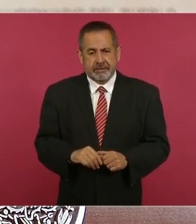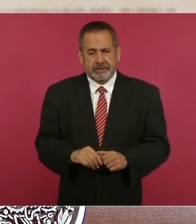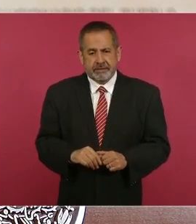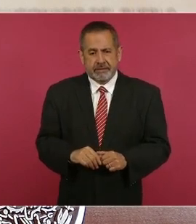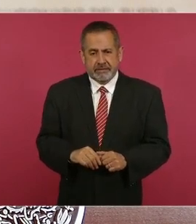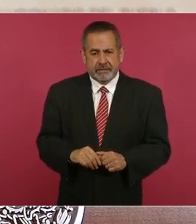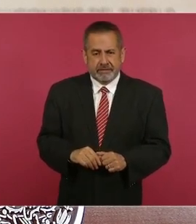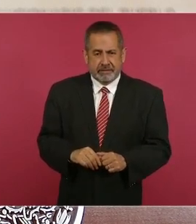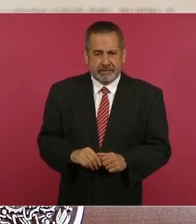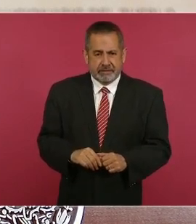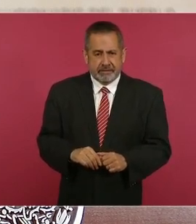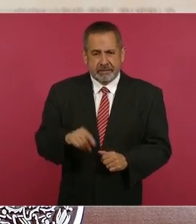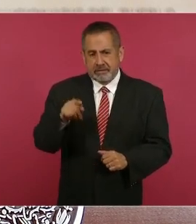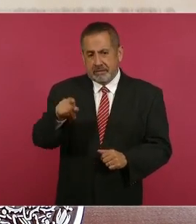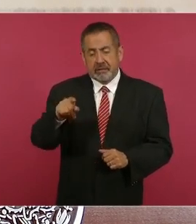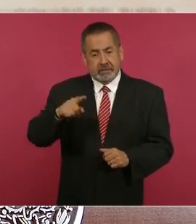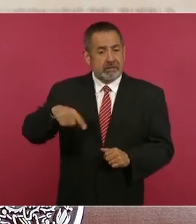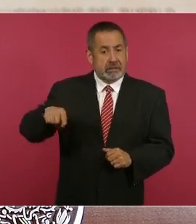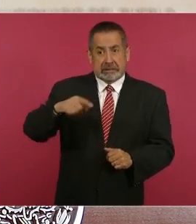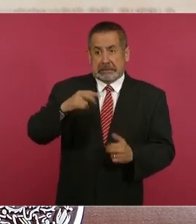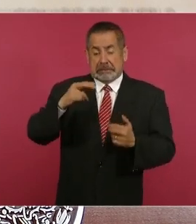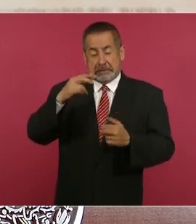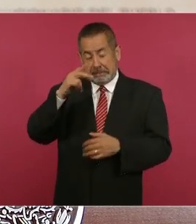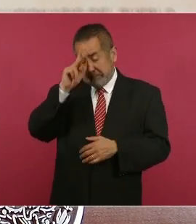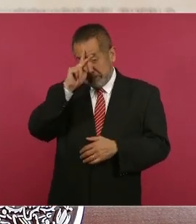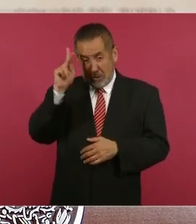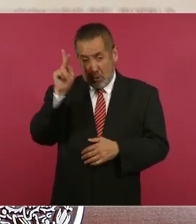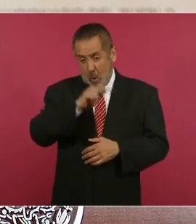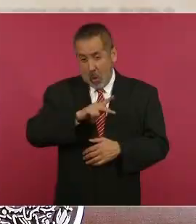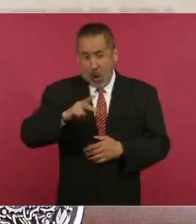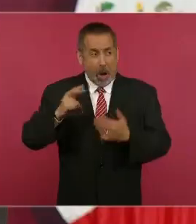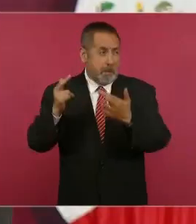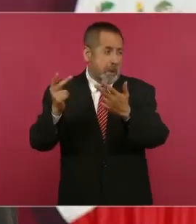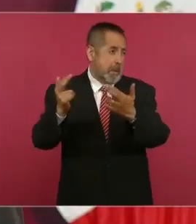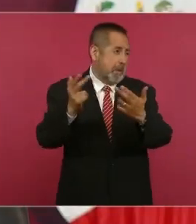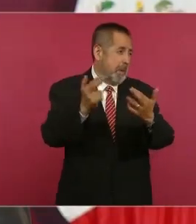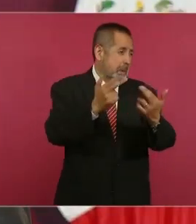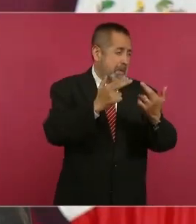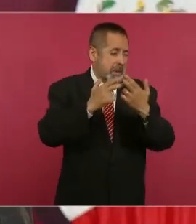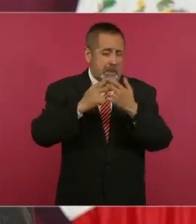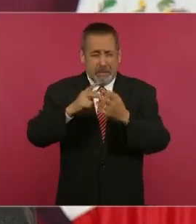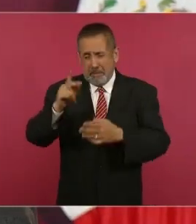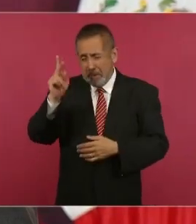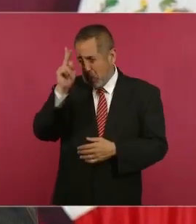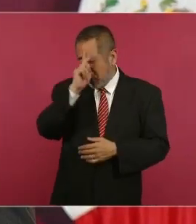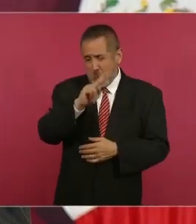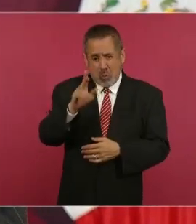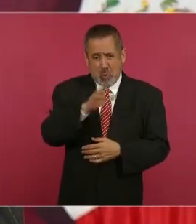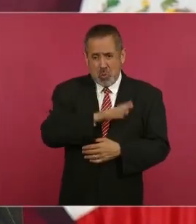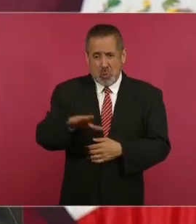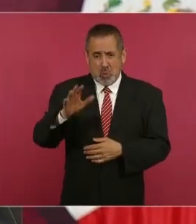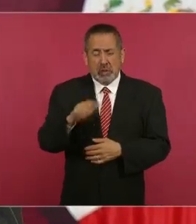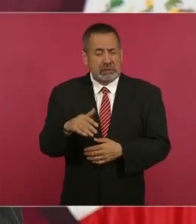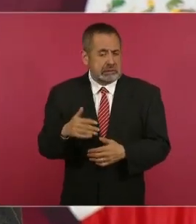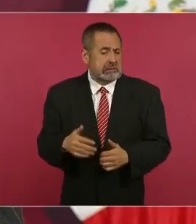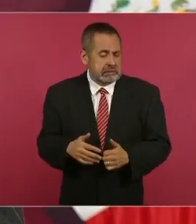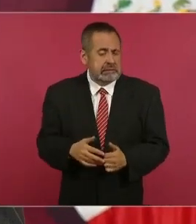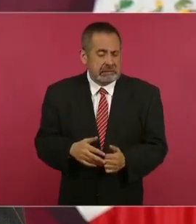son mayores los daños, también en el